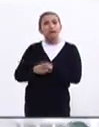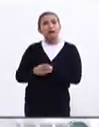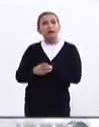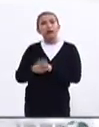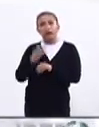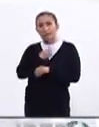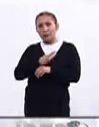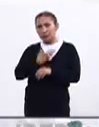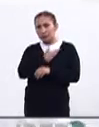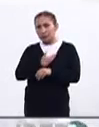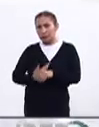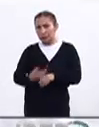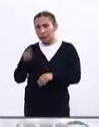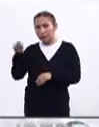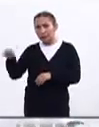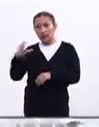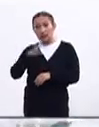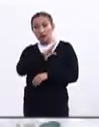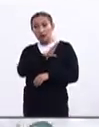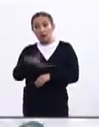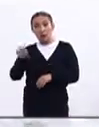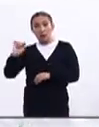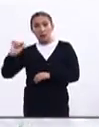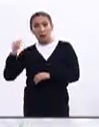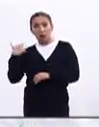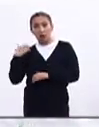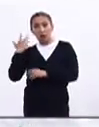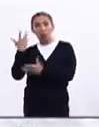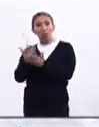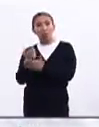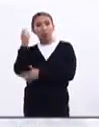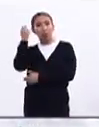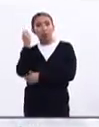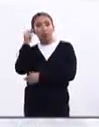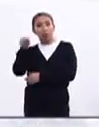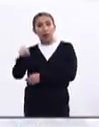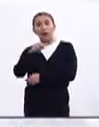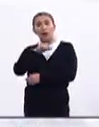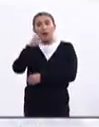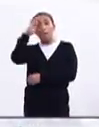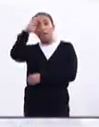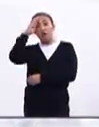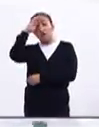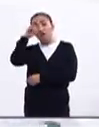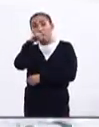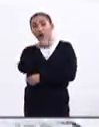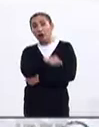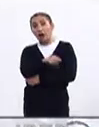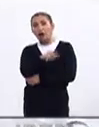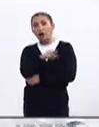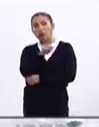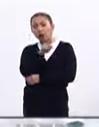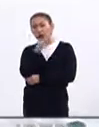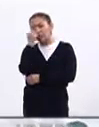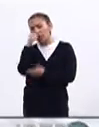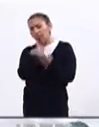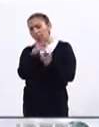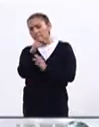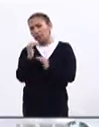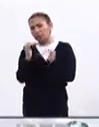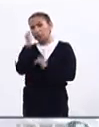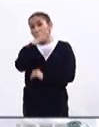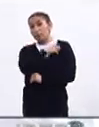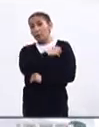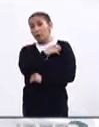el vicepresidente es un general recientemente retirado. En el caso de Jair Bolsonaro me parece que llegó hasta el grado